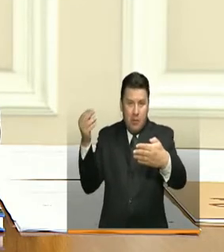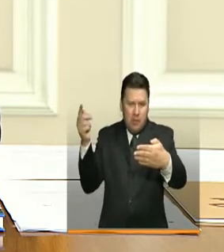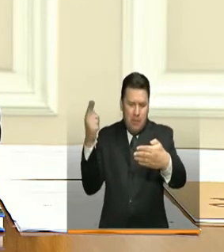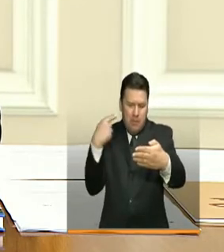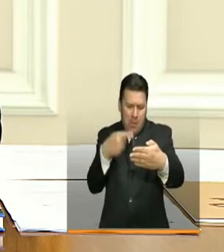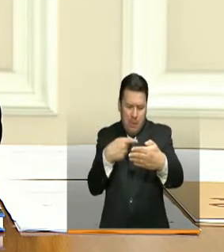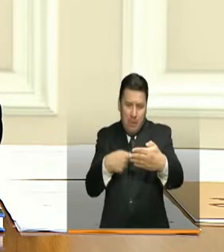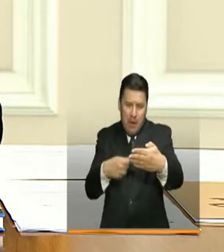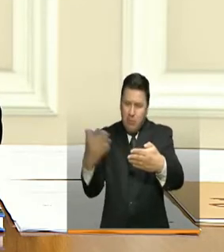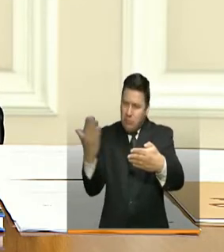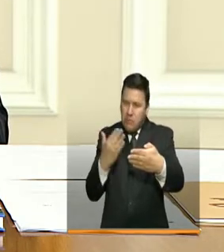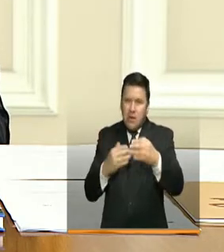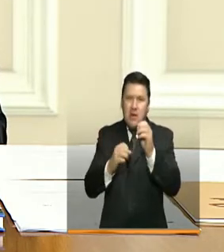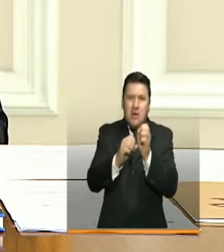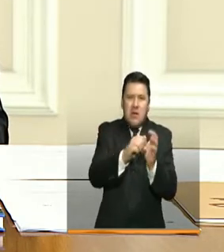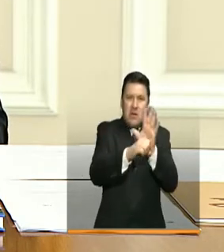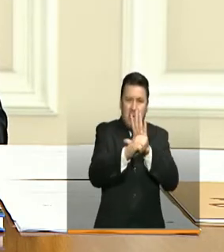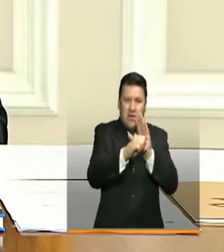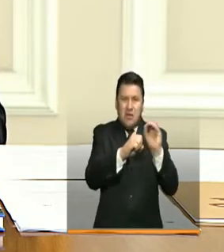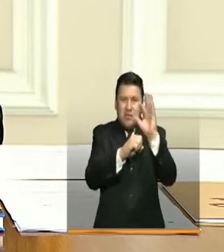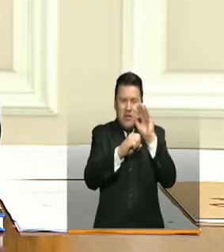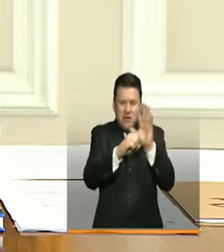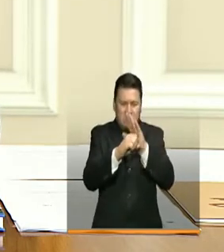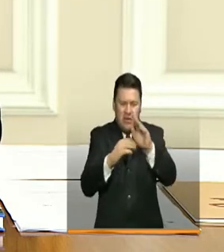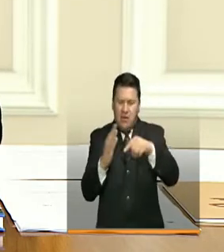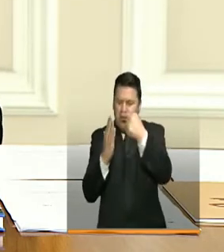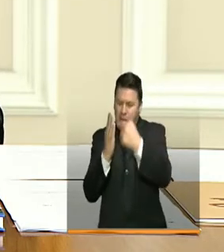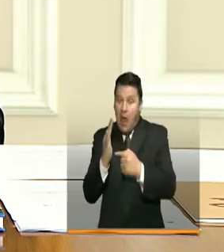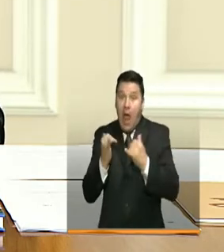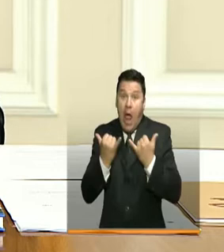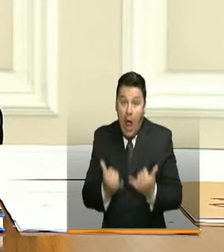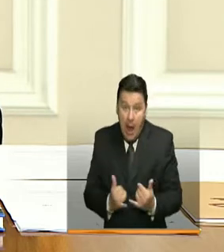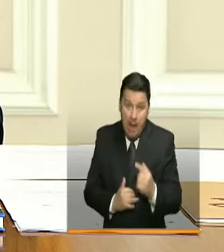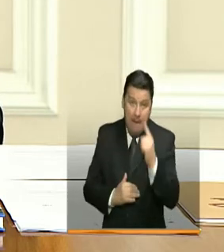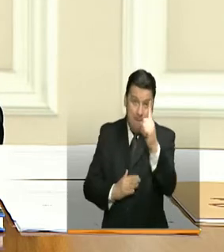país. Y claramente, tenemos en este momento